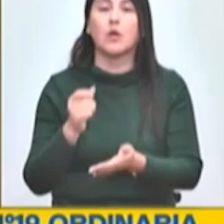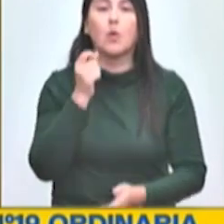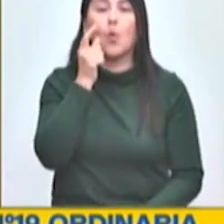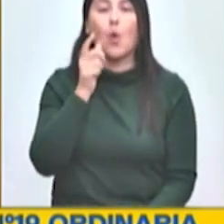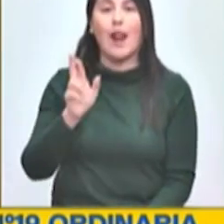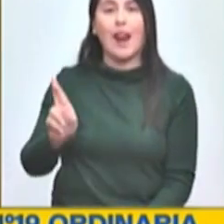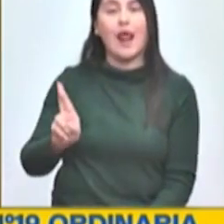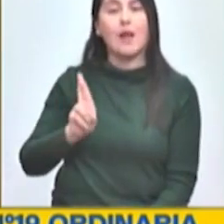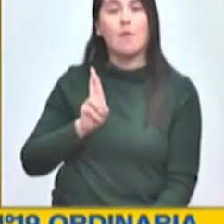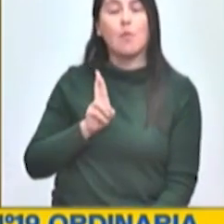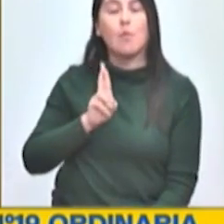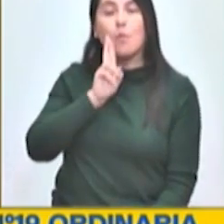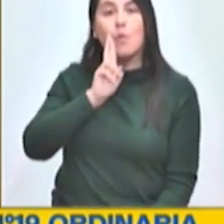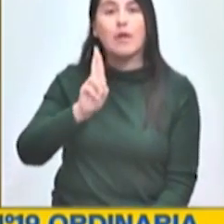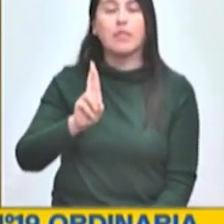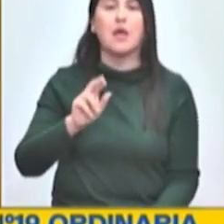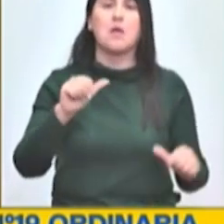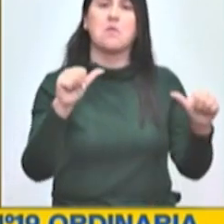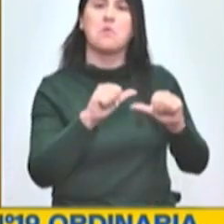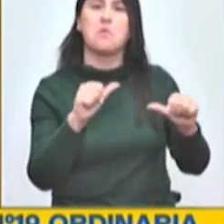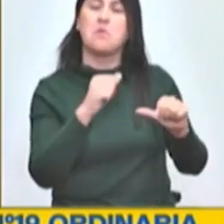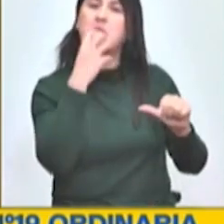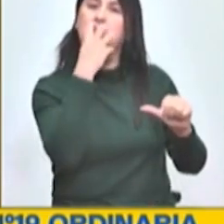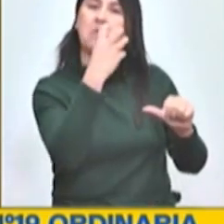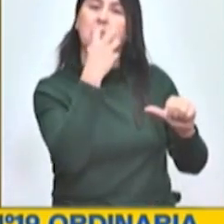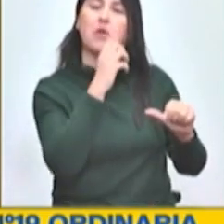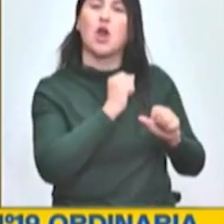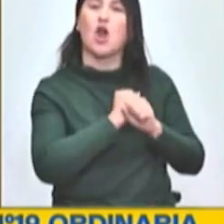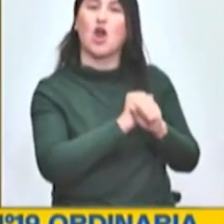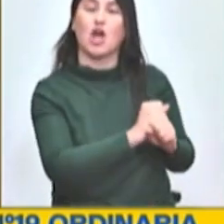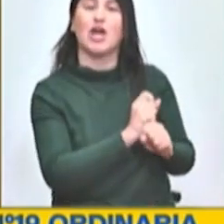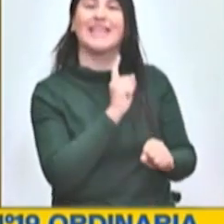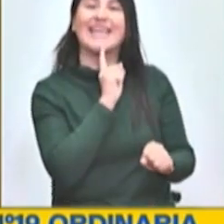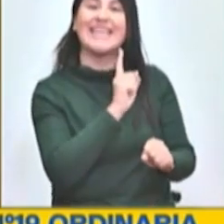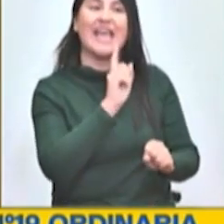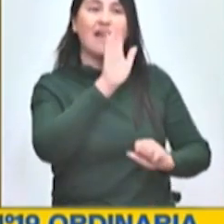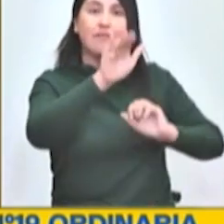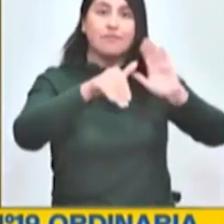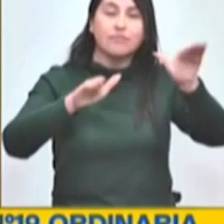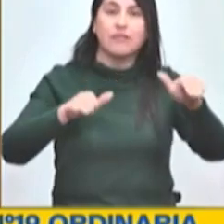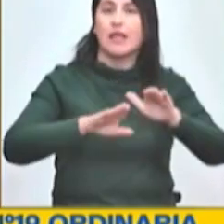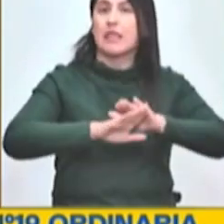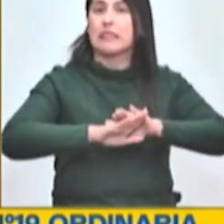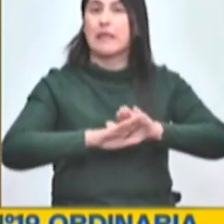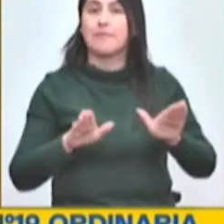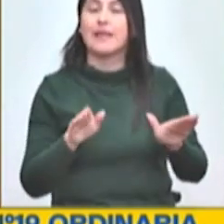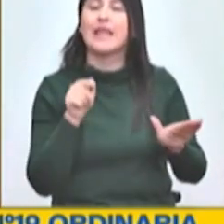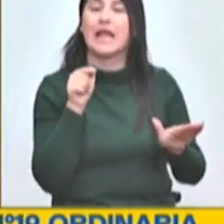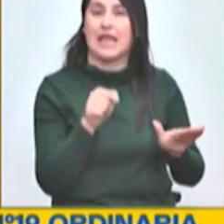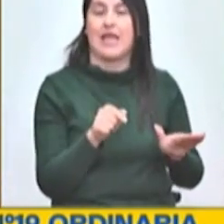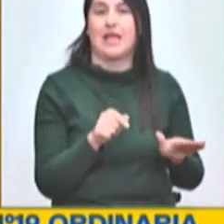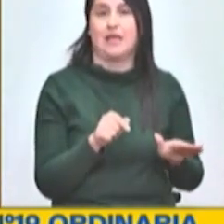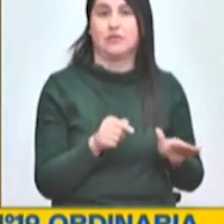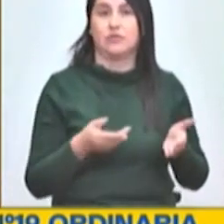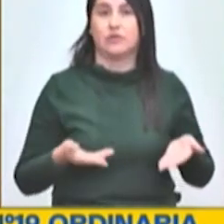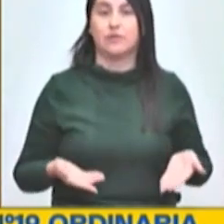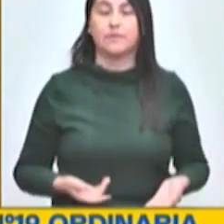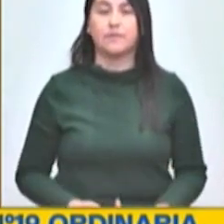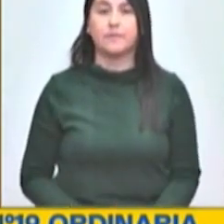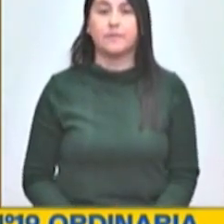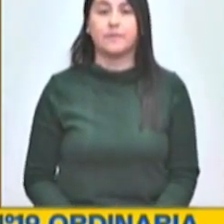respuesta que él escuchó pifias y gritos contra quien los combinaba a terminar con el con ese tipo de acciones